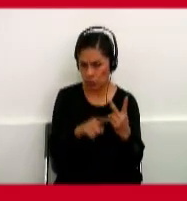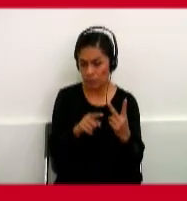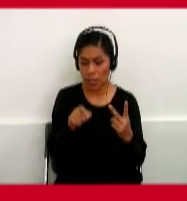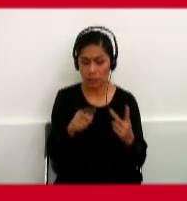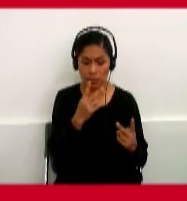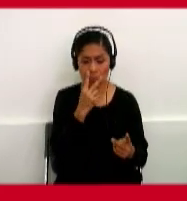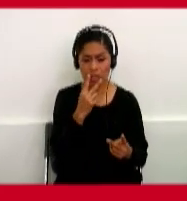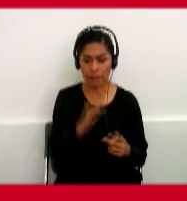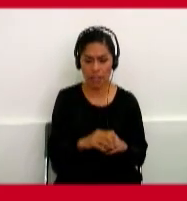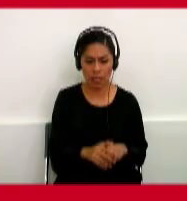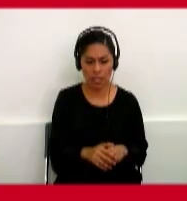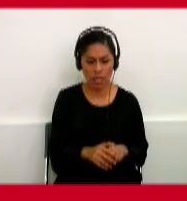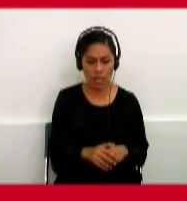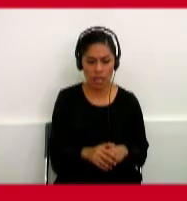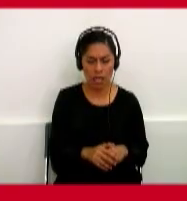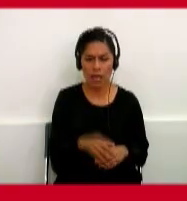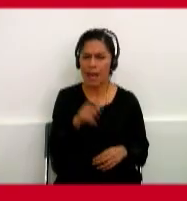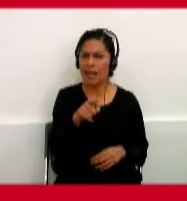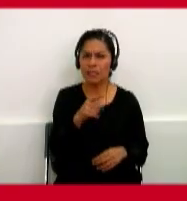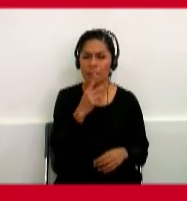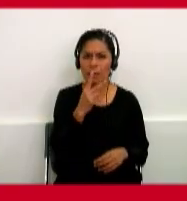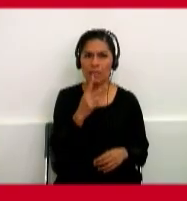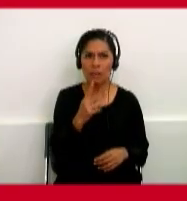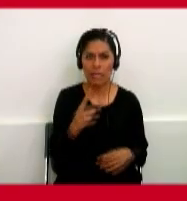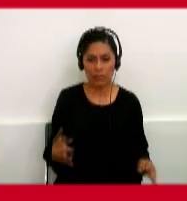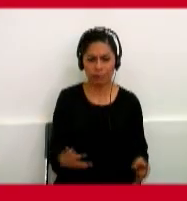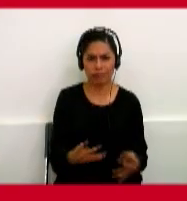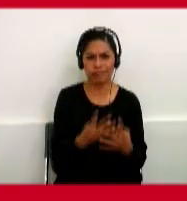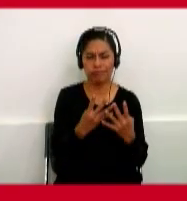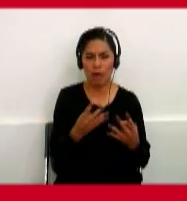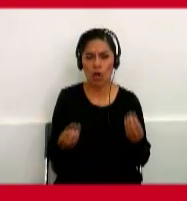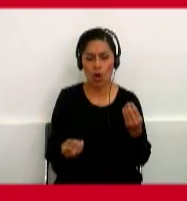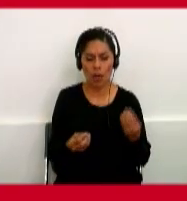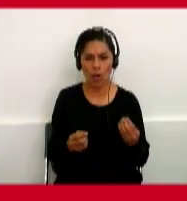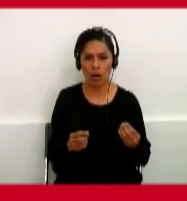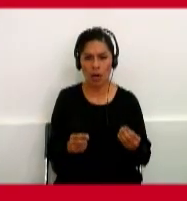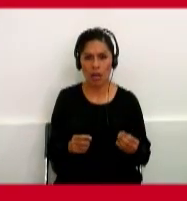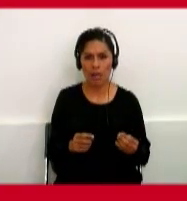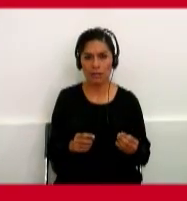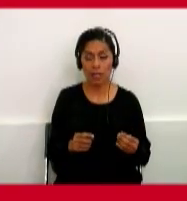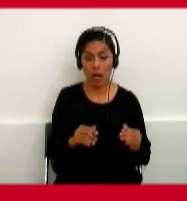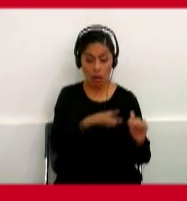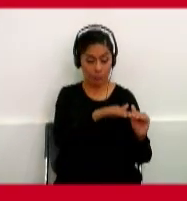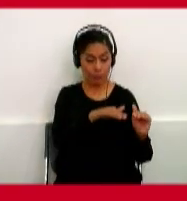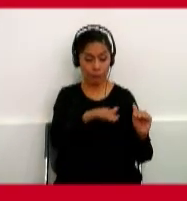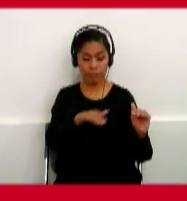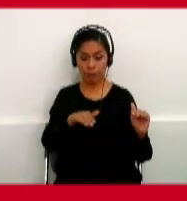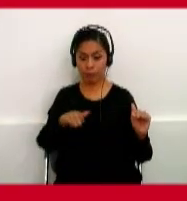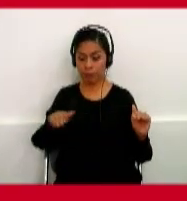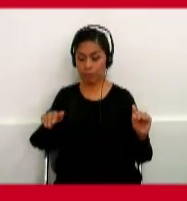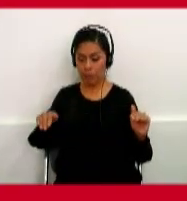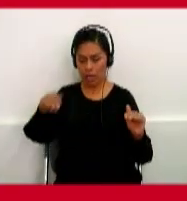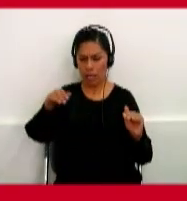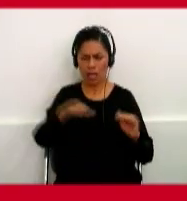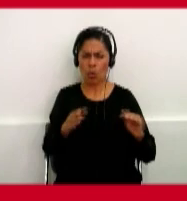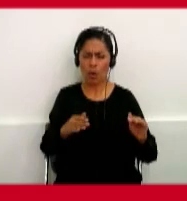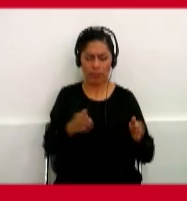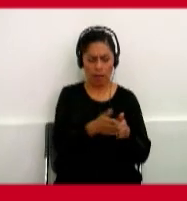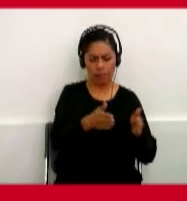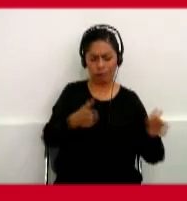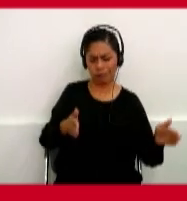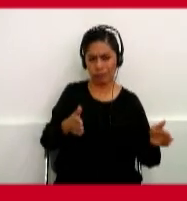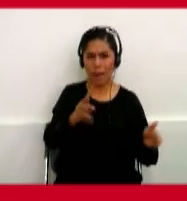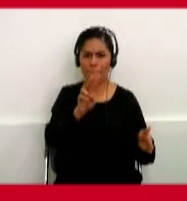malla de los ring del sublevel caving. En términos de espaciamiento horizontal, estas varían entre 15 a 20 metros y en